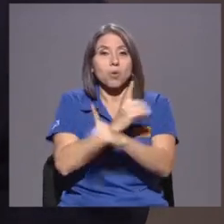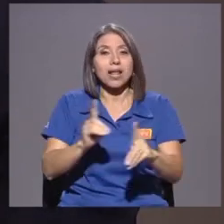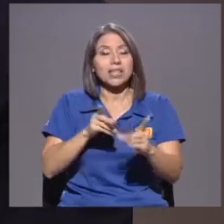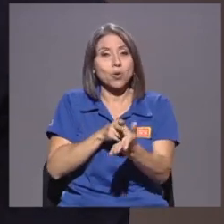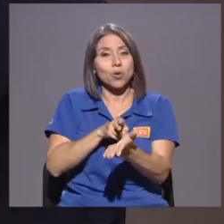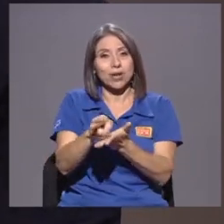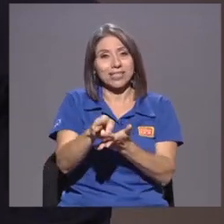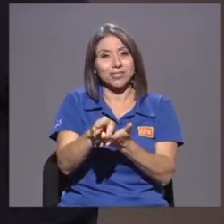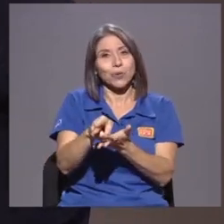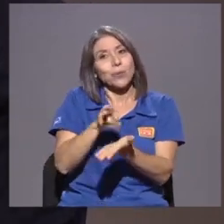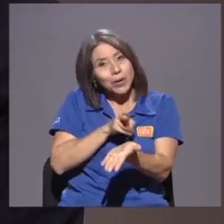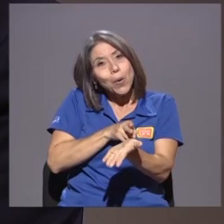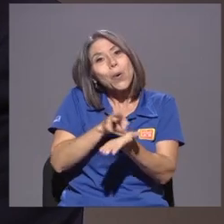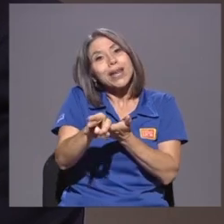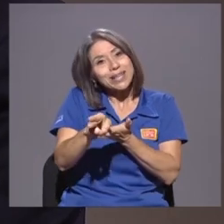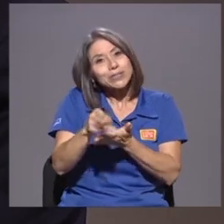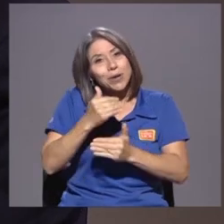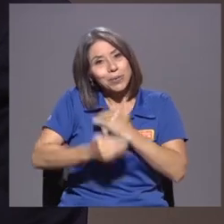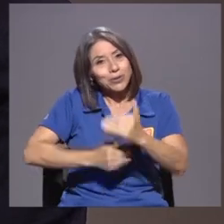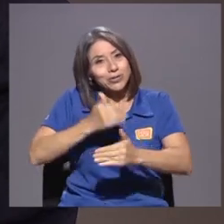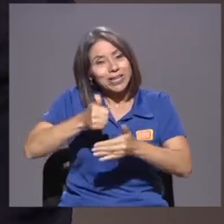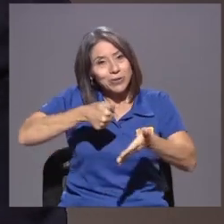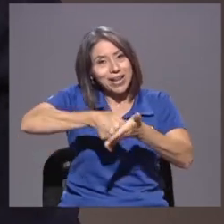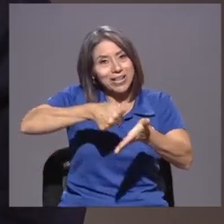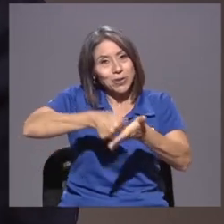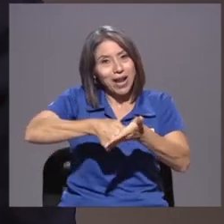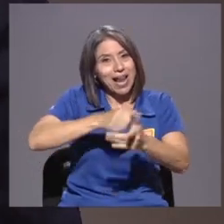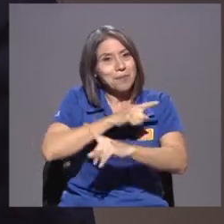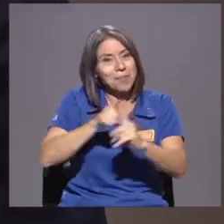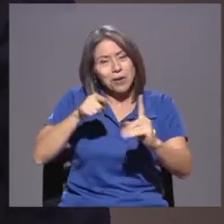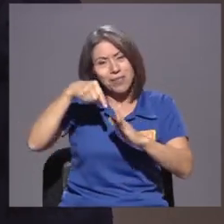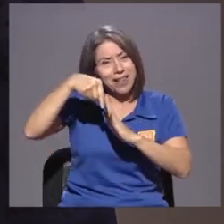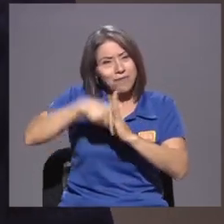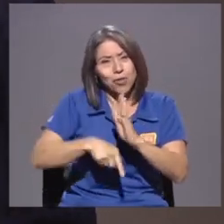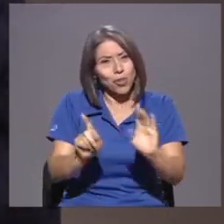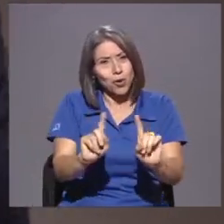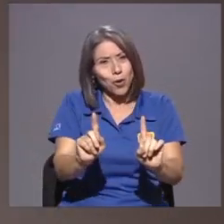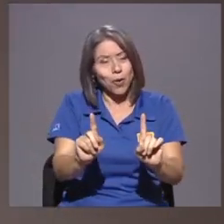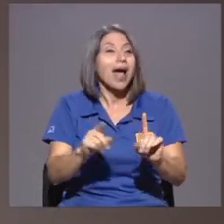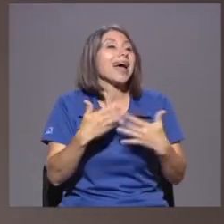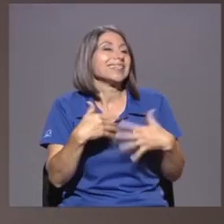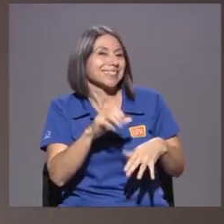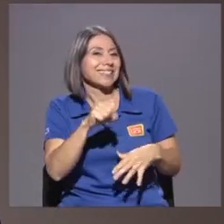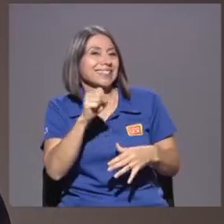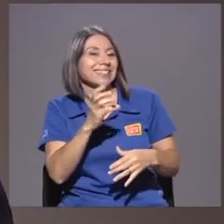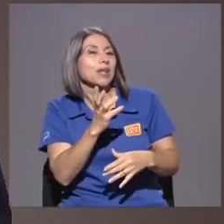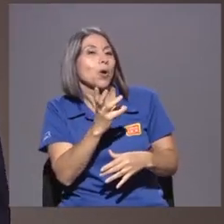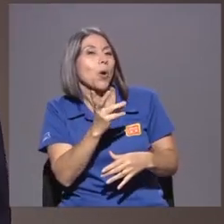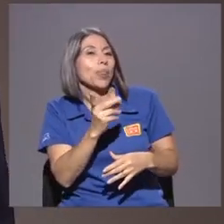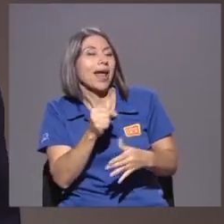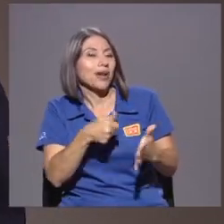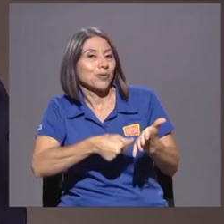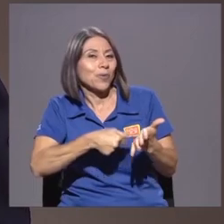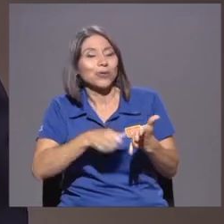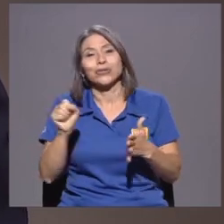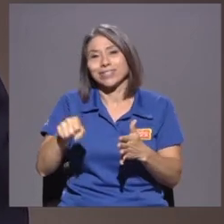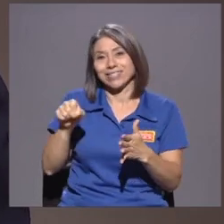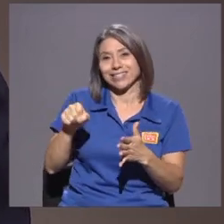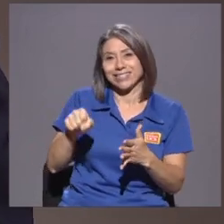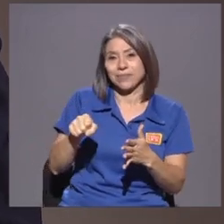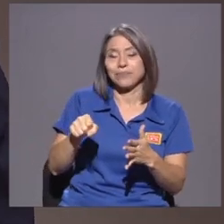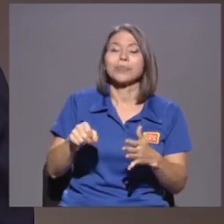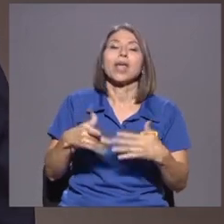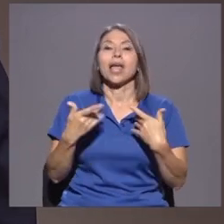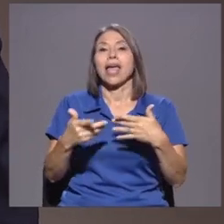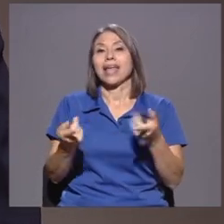honesto en cuanto al proceso electoral necesaria la maquinaria en el caso del